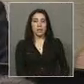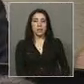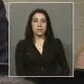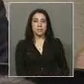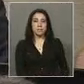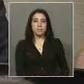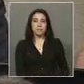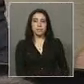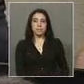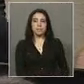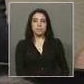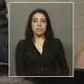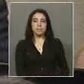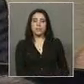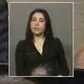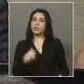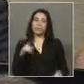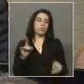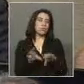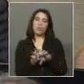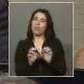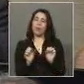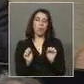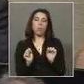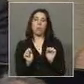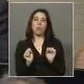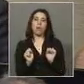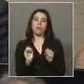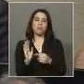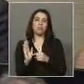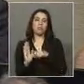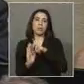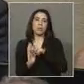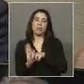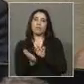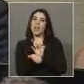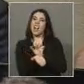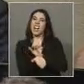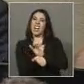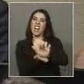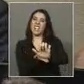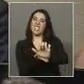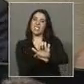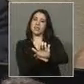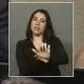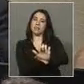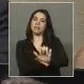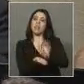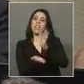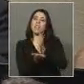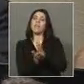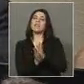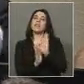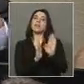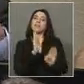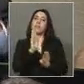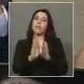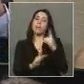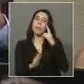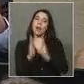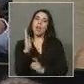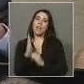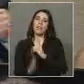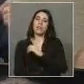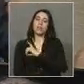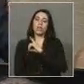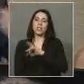concluir no compartimos esta iniciativa la rechazamos y creemos que debe ser preservado para el desarrollo